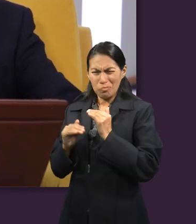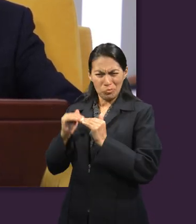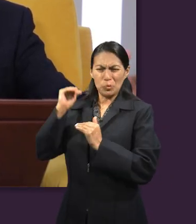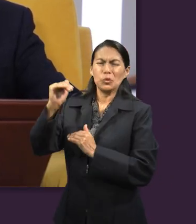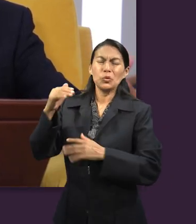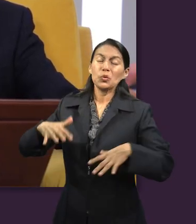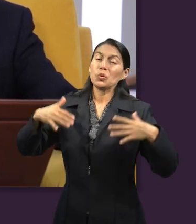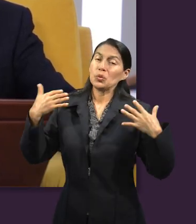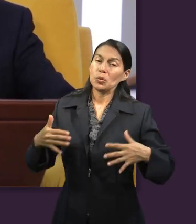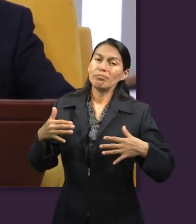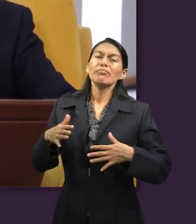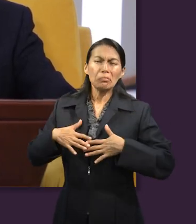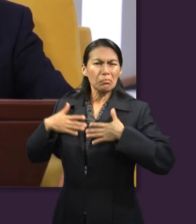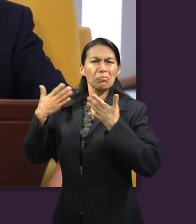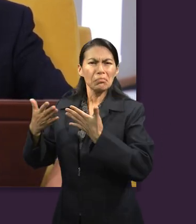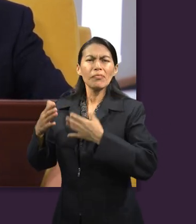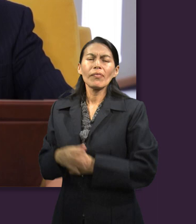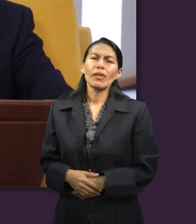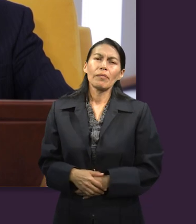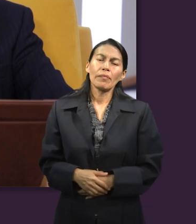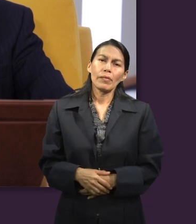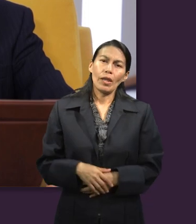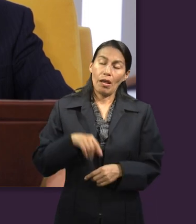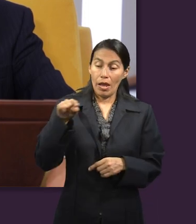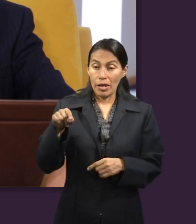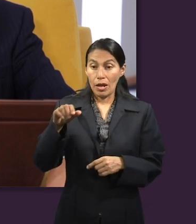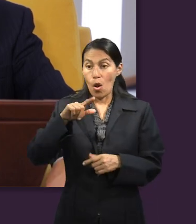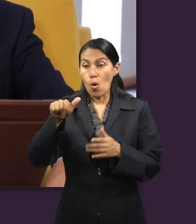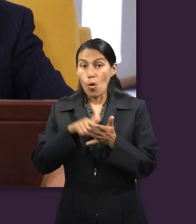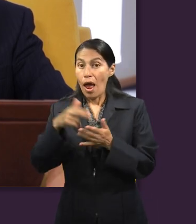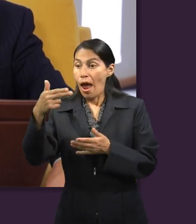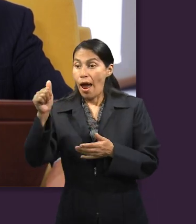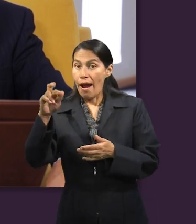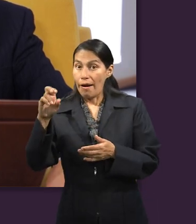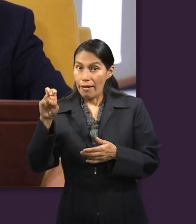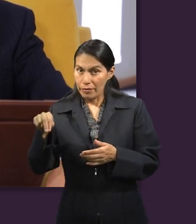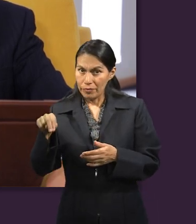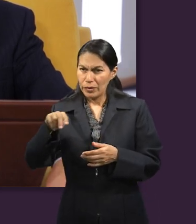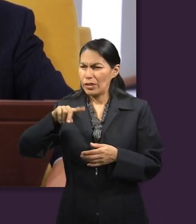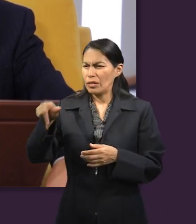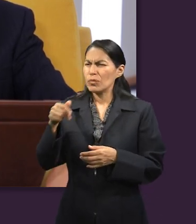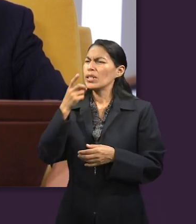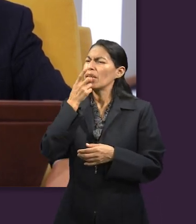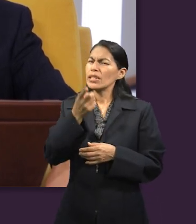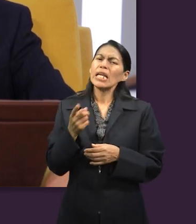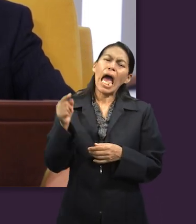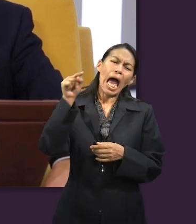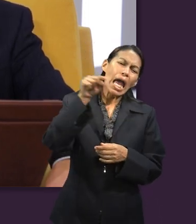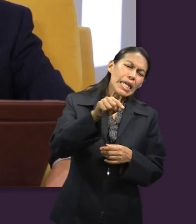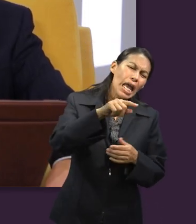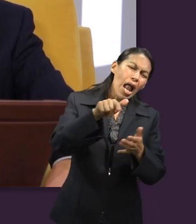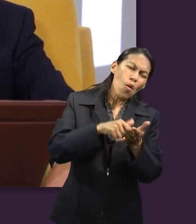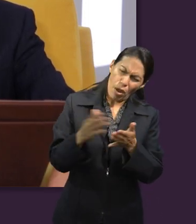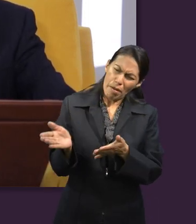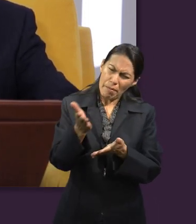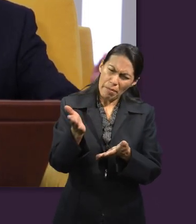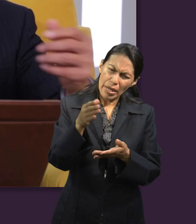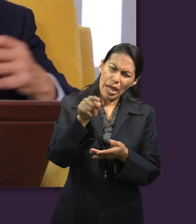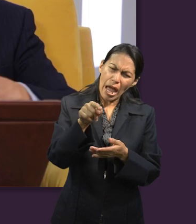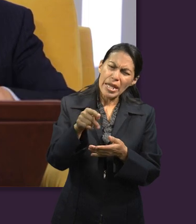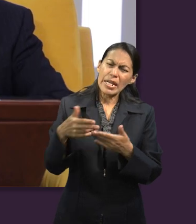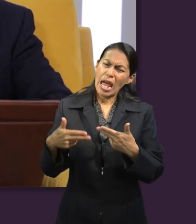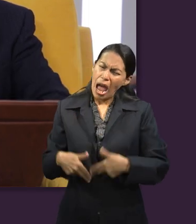donde él vivía en aran después cuando dios le dice ve mira ahora ve a egipto porque hay un hambre él se atreve a ir